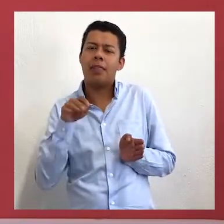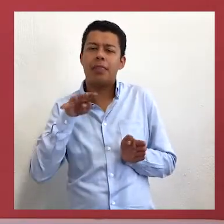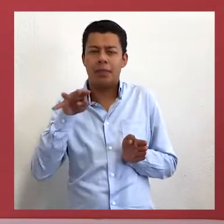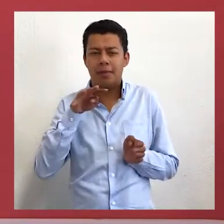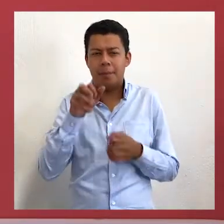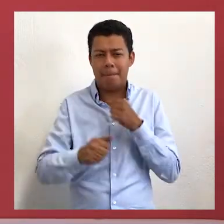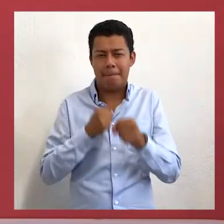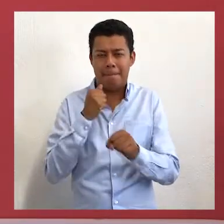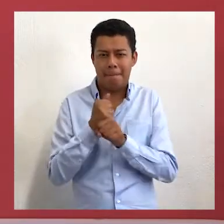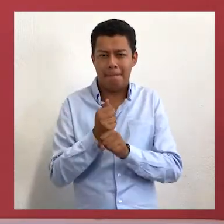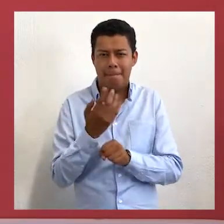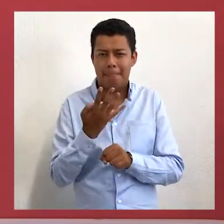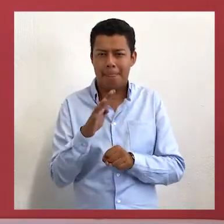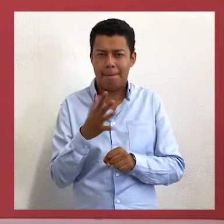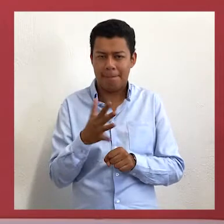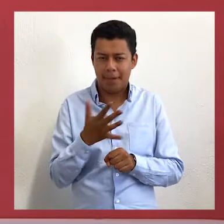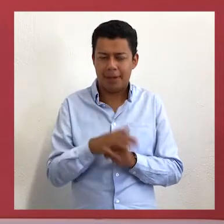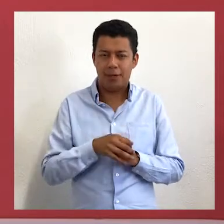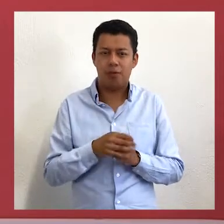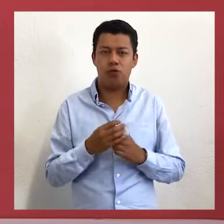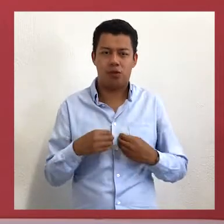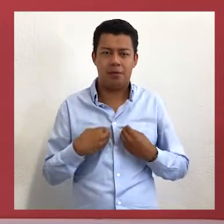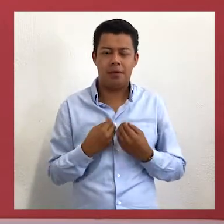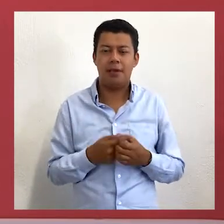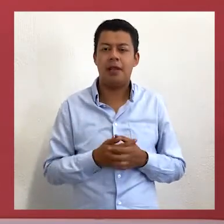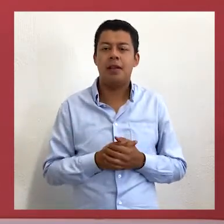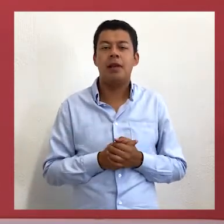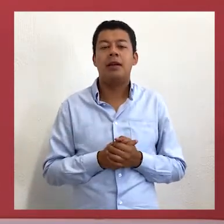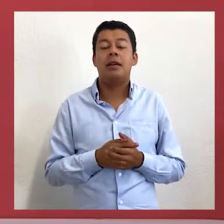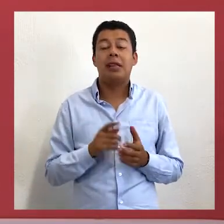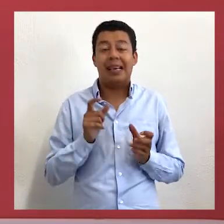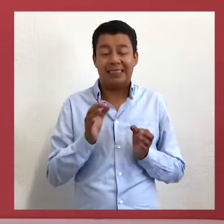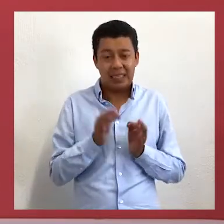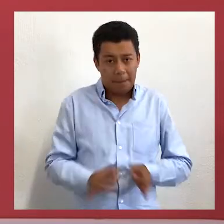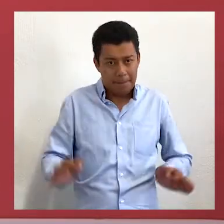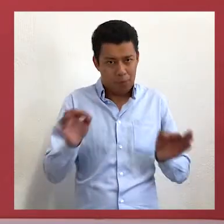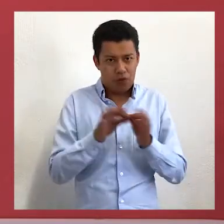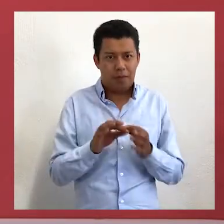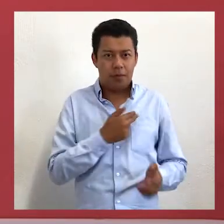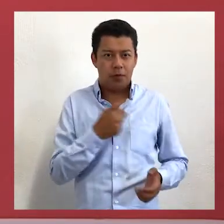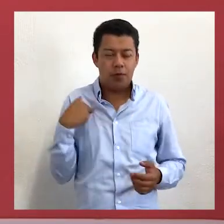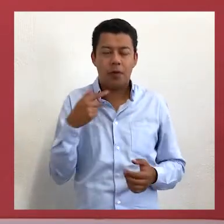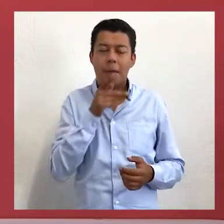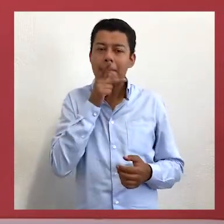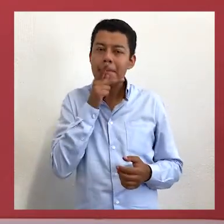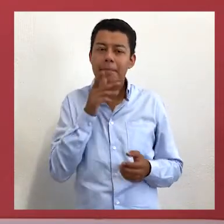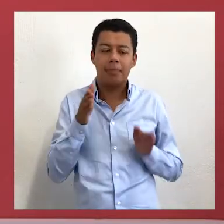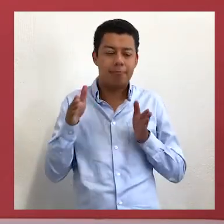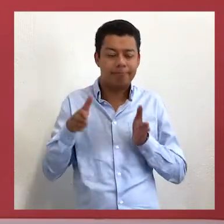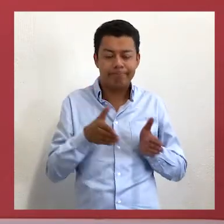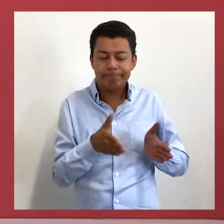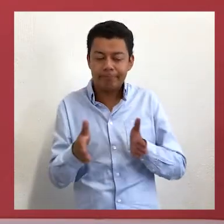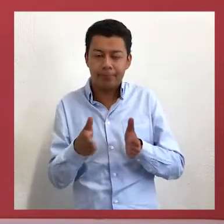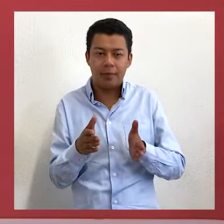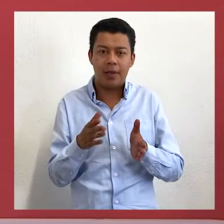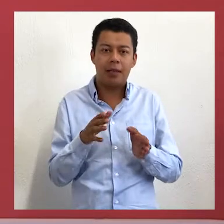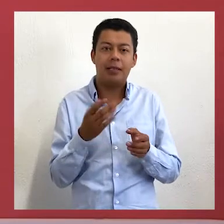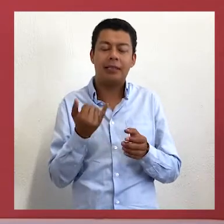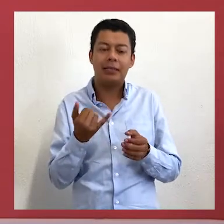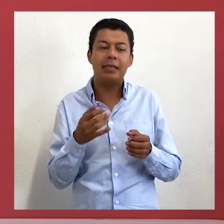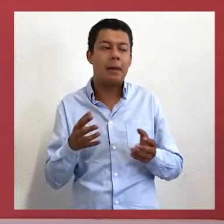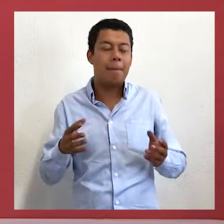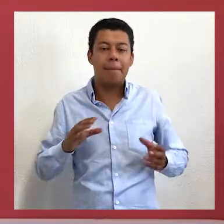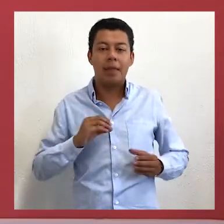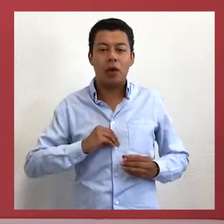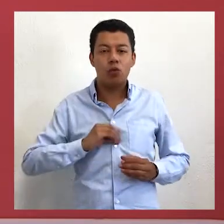19 aproximadamente. Es fundamental para nosotros como padres orientarlos y generarles una